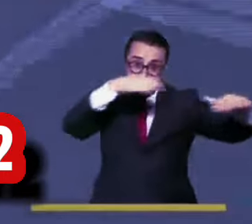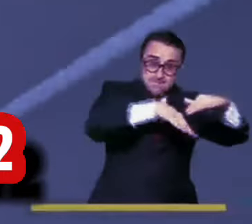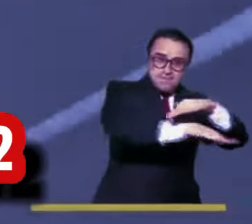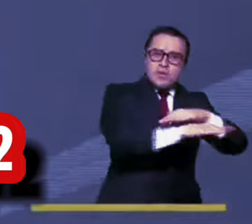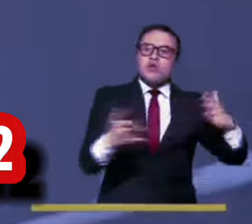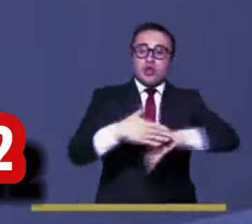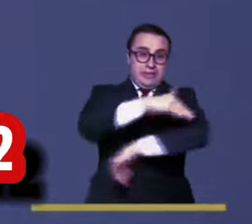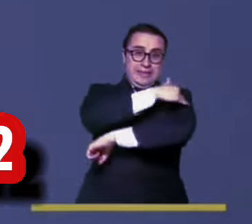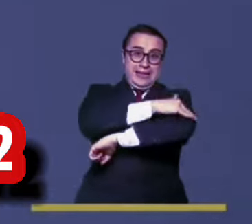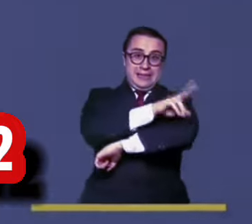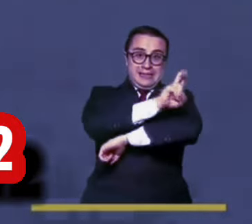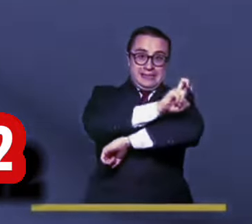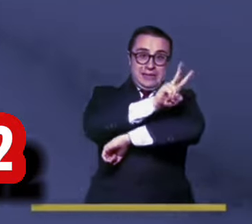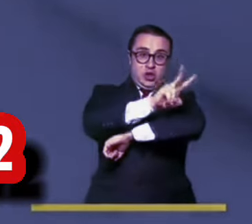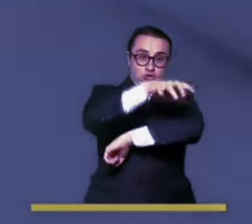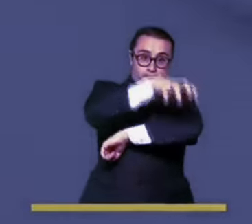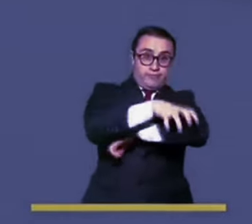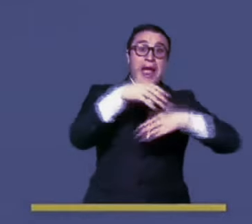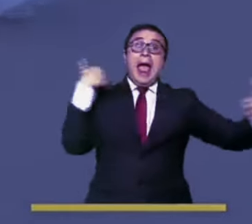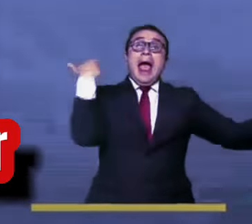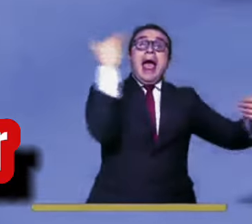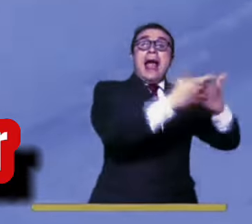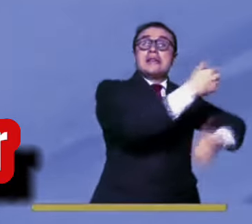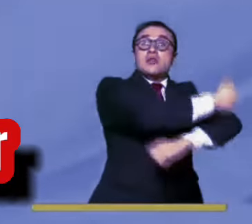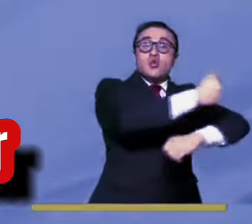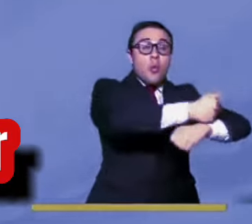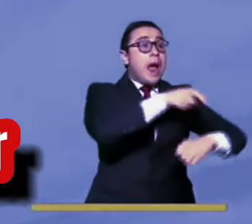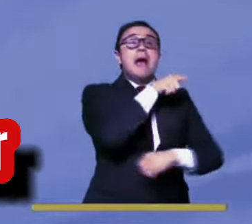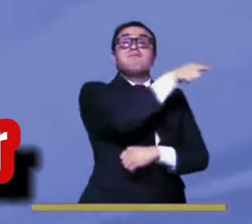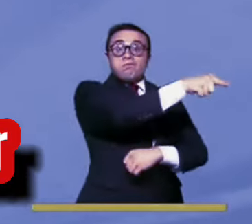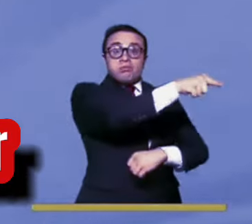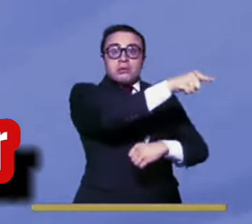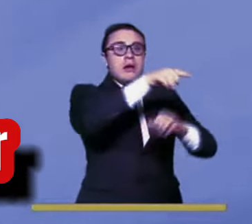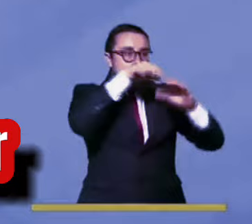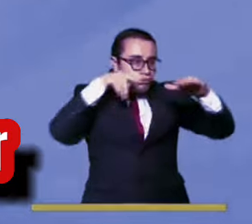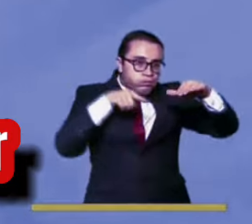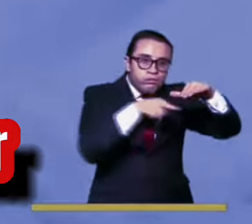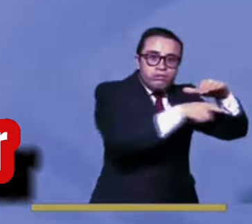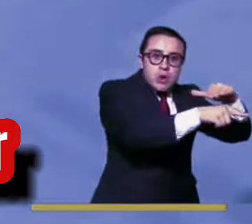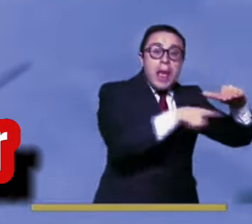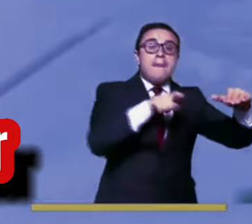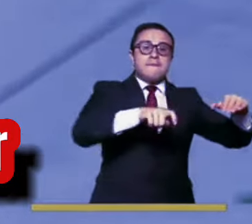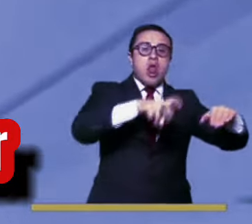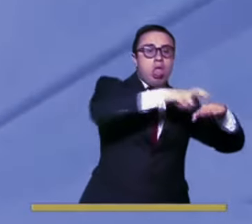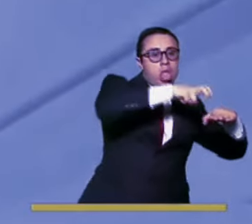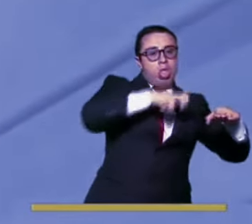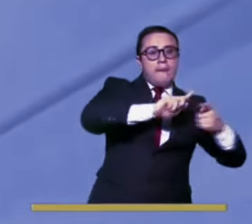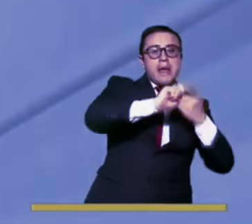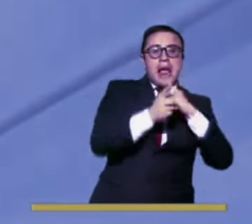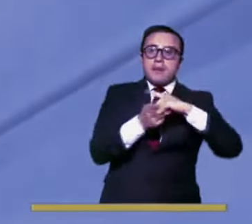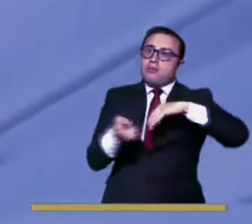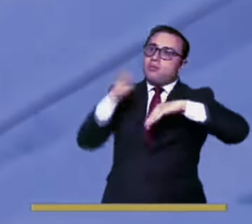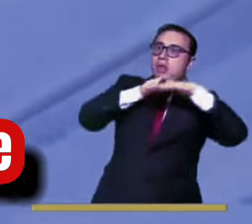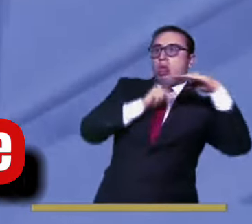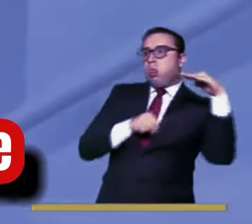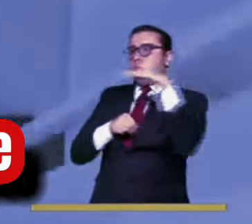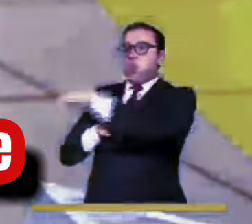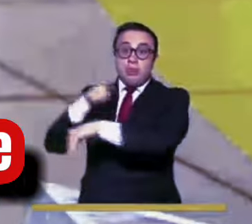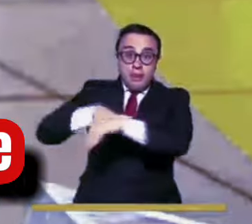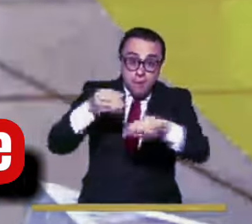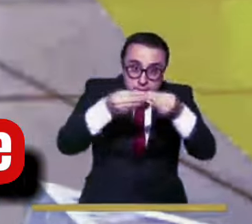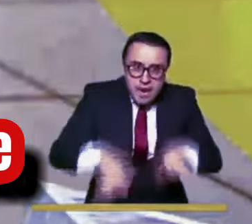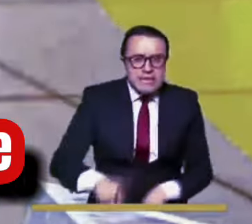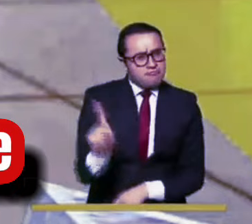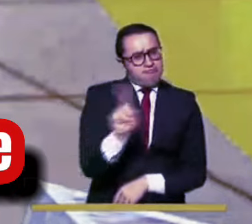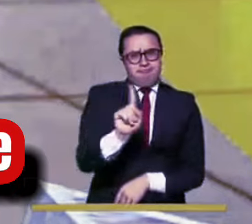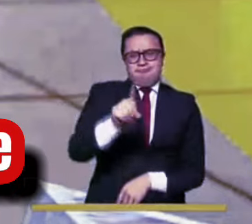calle 72 hacia Suba, sin que los usuarios tengan que hacer transbordo y perder tiempo. Este tema